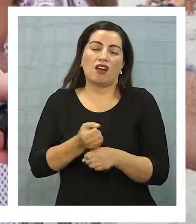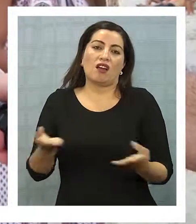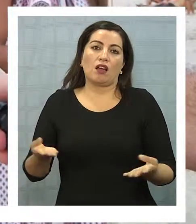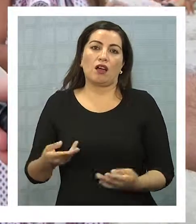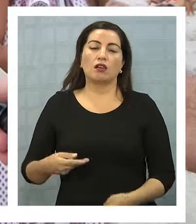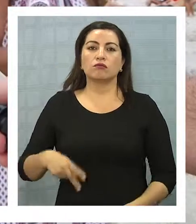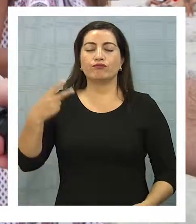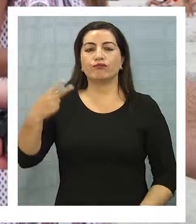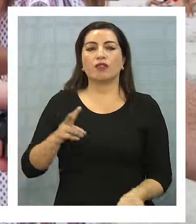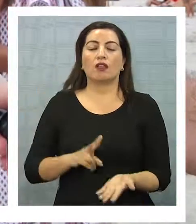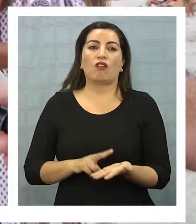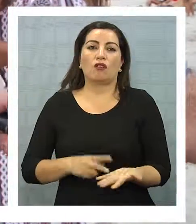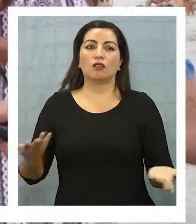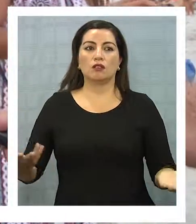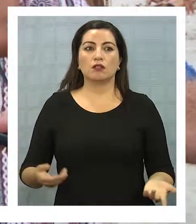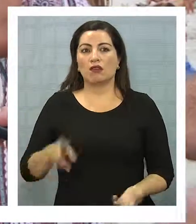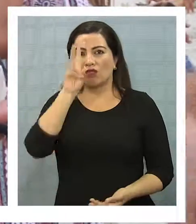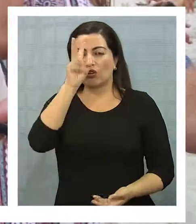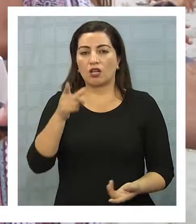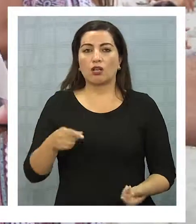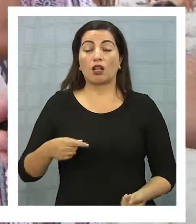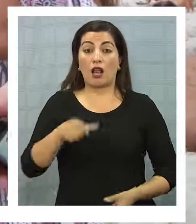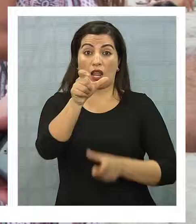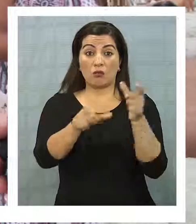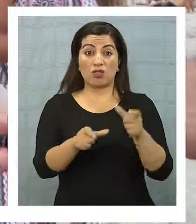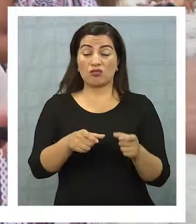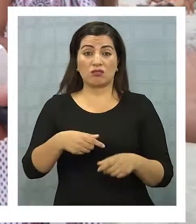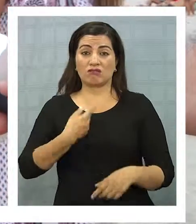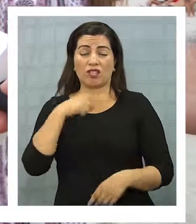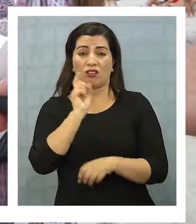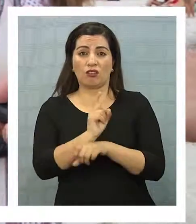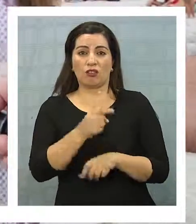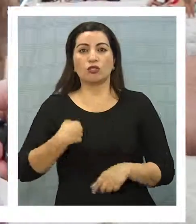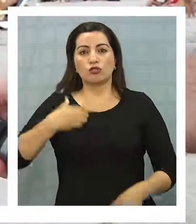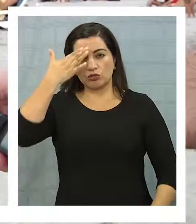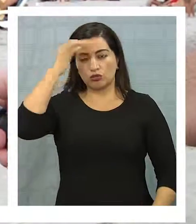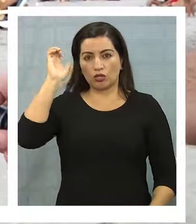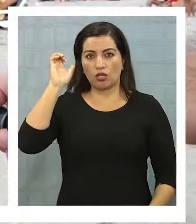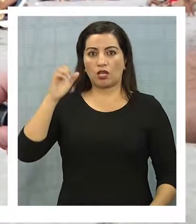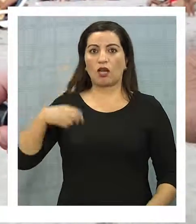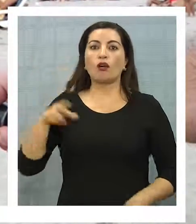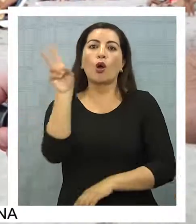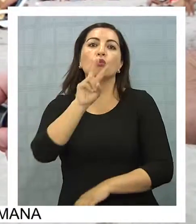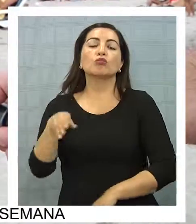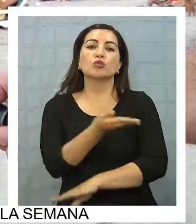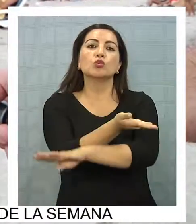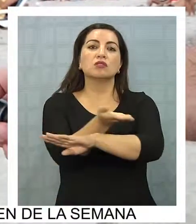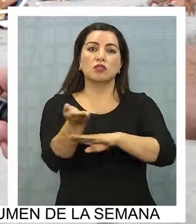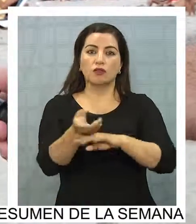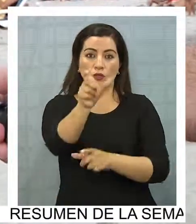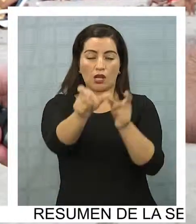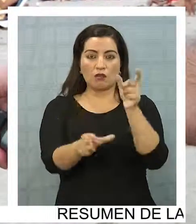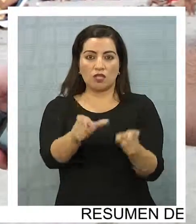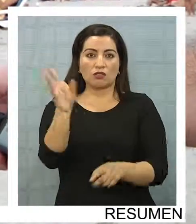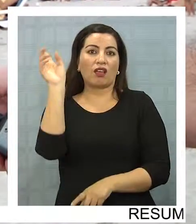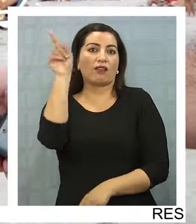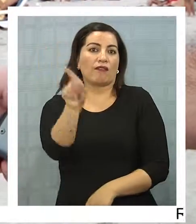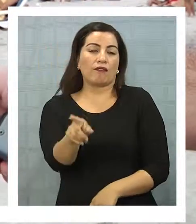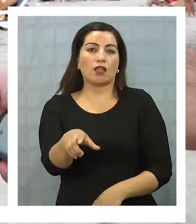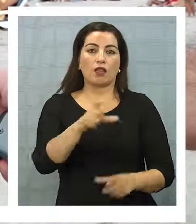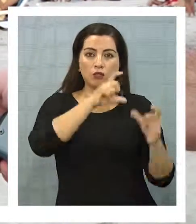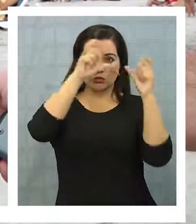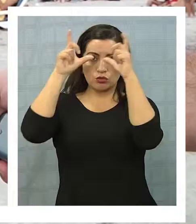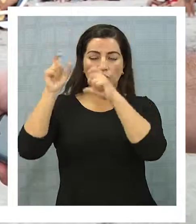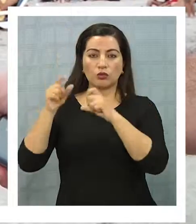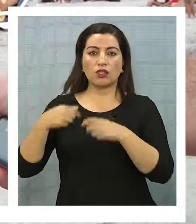y honradamente No le hacemos daño a la gente Al contrario, creemos que prestamos un servicio a la comunidad Que viene a los turistas,